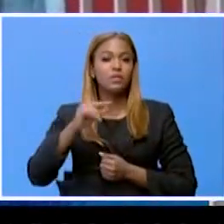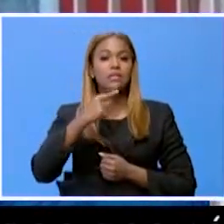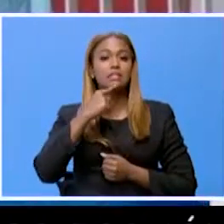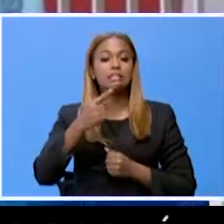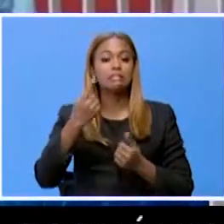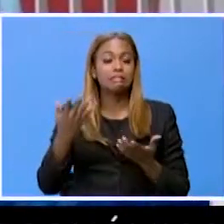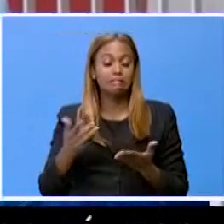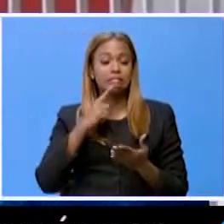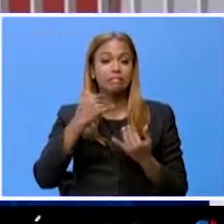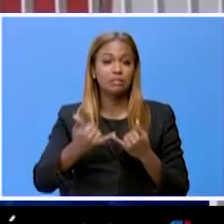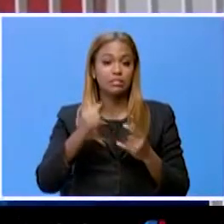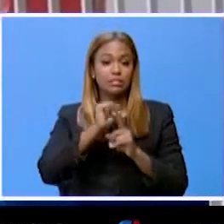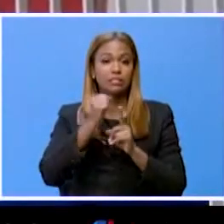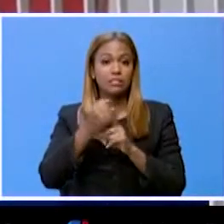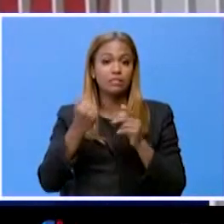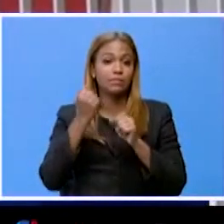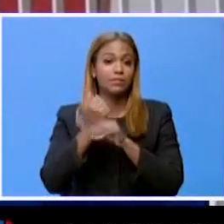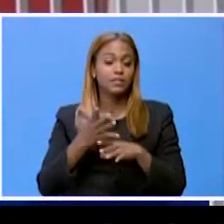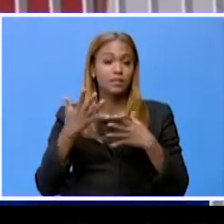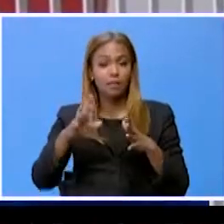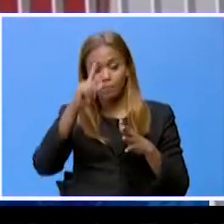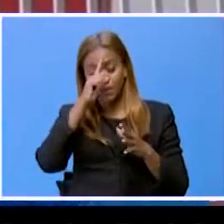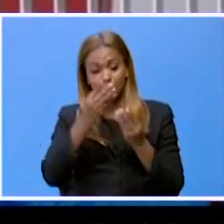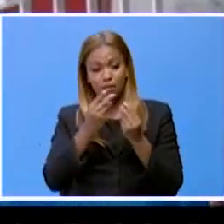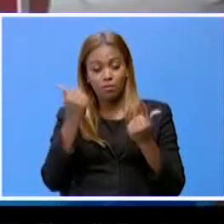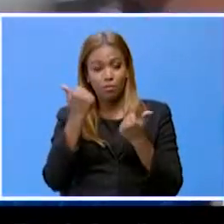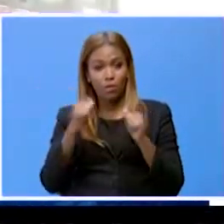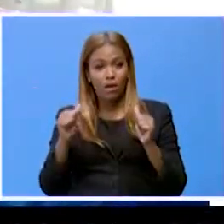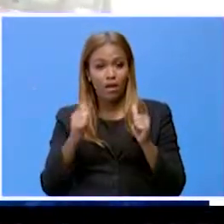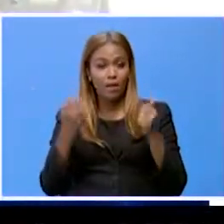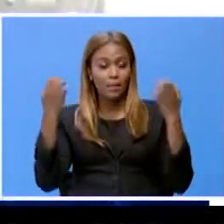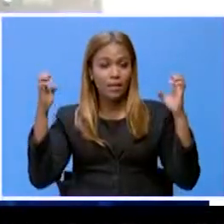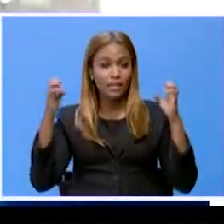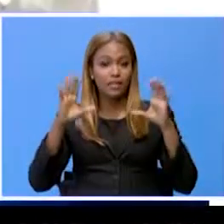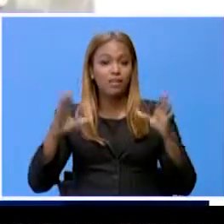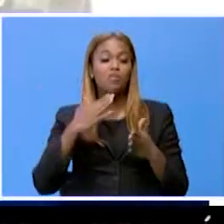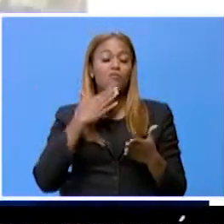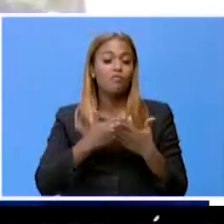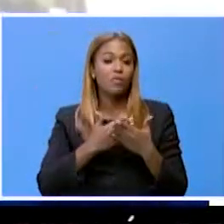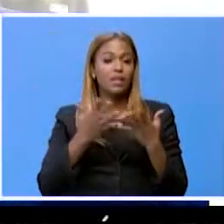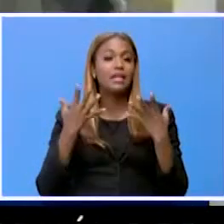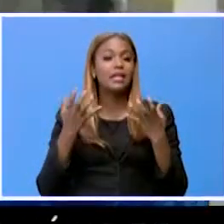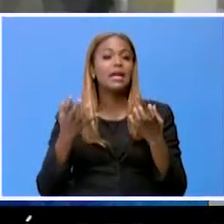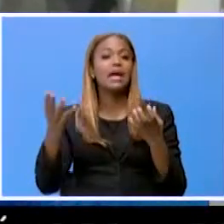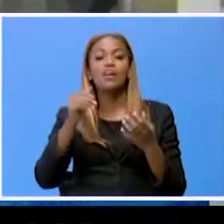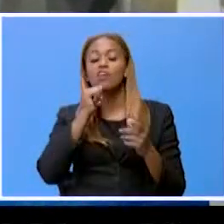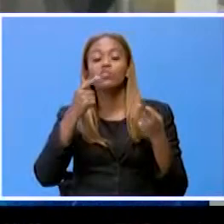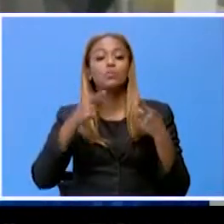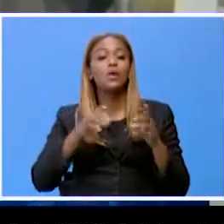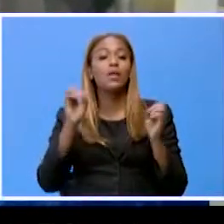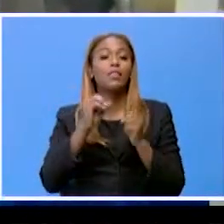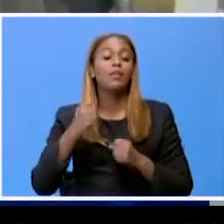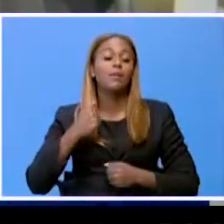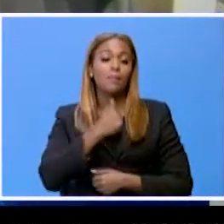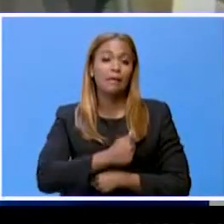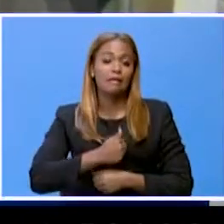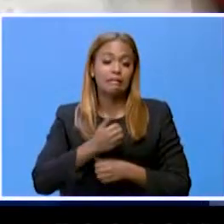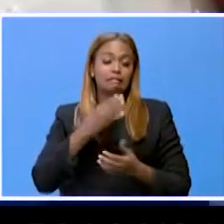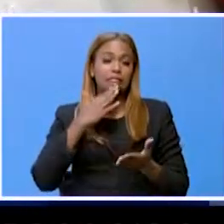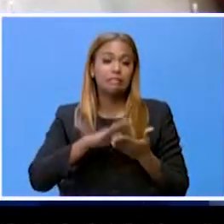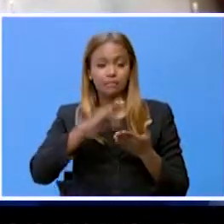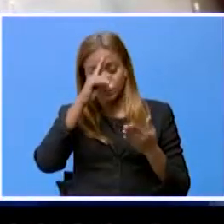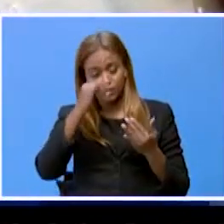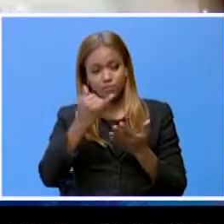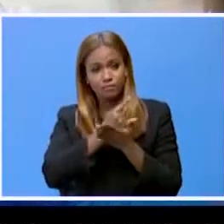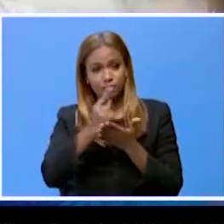estos momentos están preparados para solucionar cualquier emergencia con eficiencia y calidad, el deseo es que no ocurra nada lamentable en este asueto